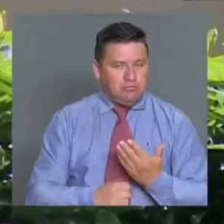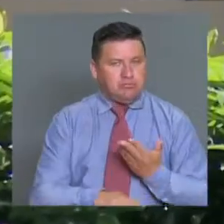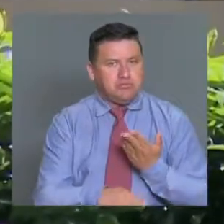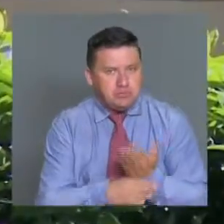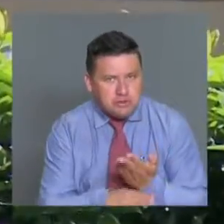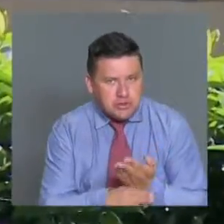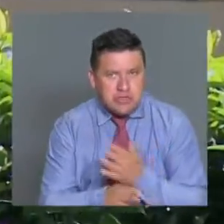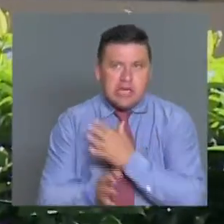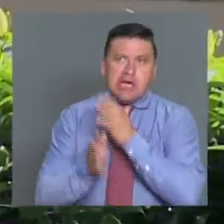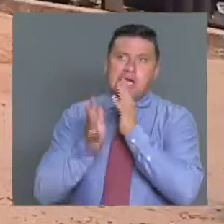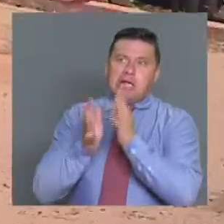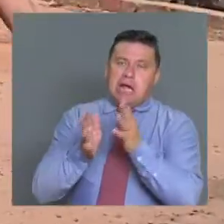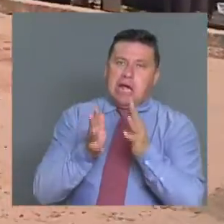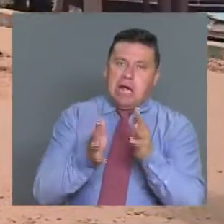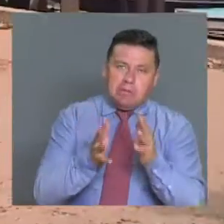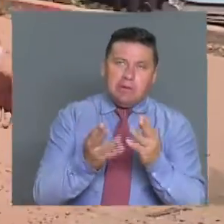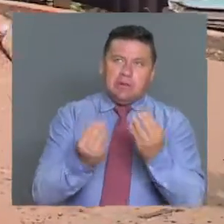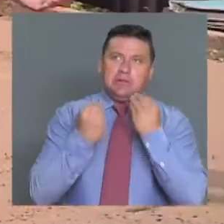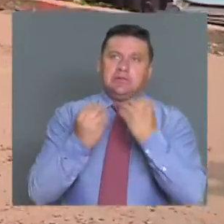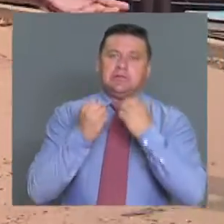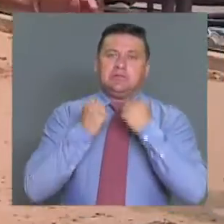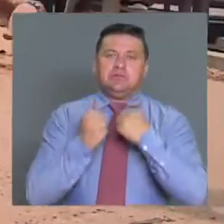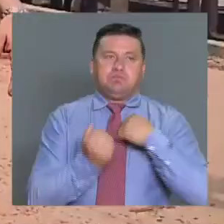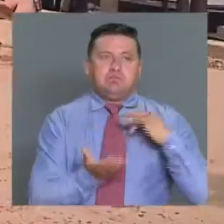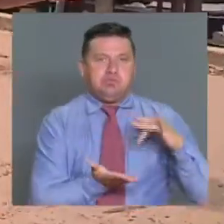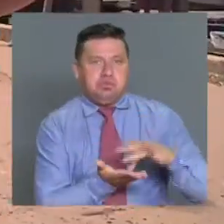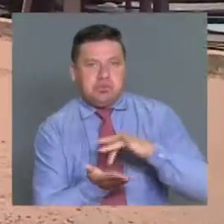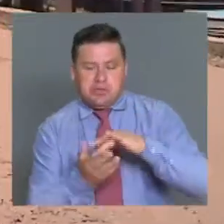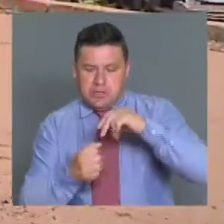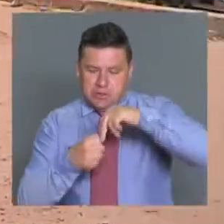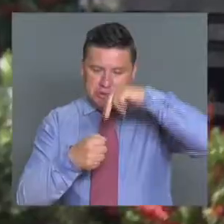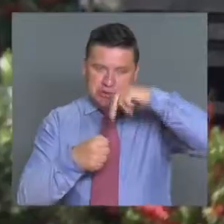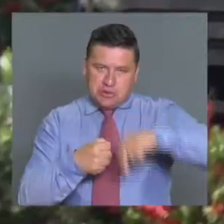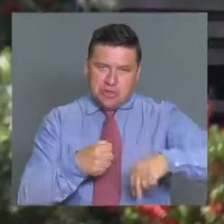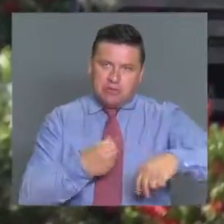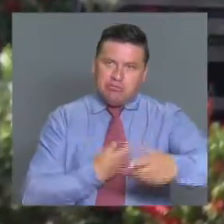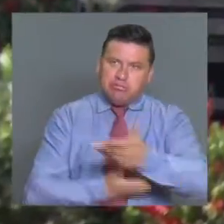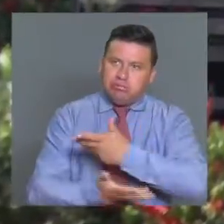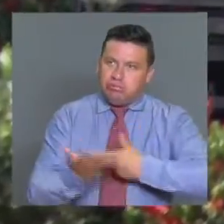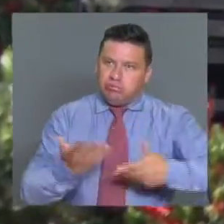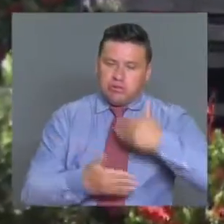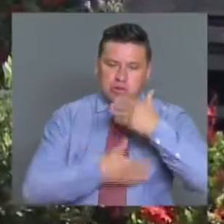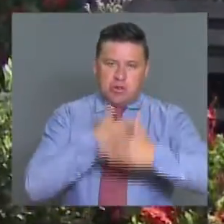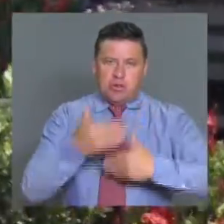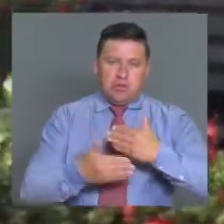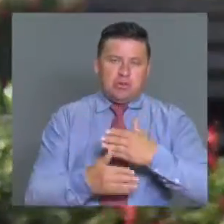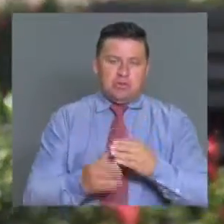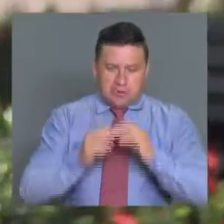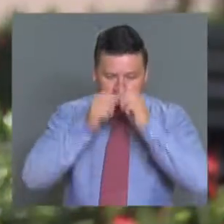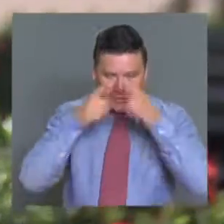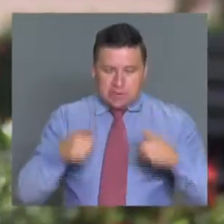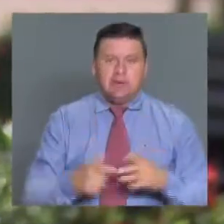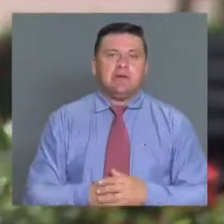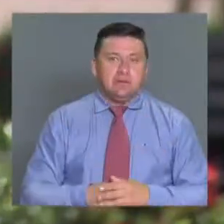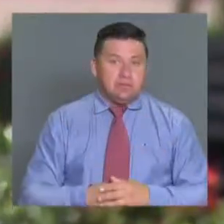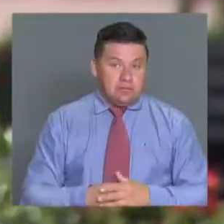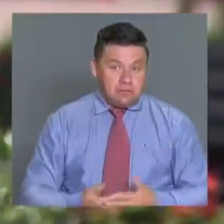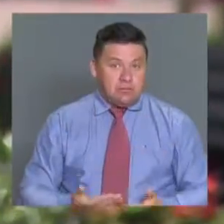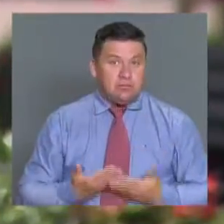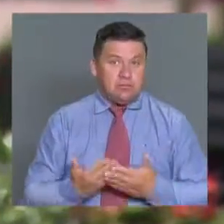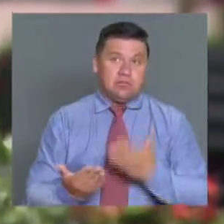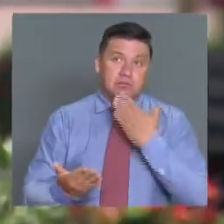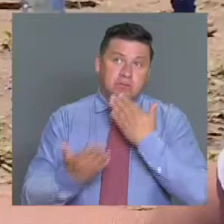propuestas y capacitaciones que han fomentado la participación ciudadana como dinamizadora de los procesos públicos hemos brindado